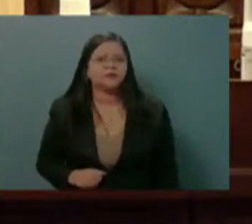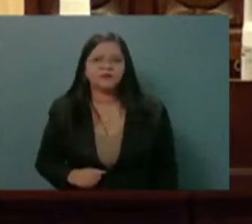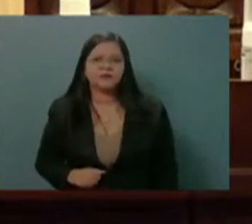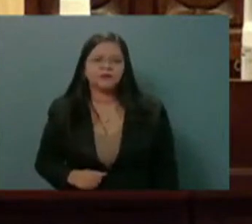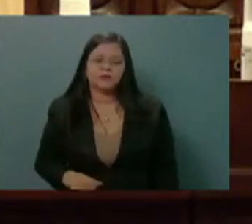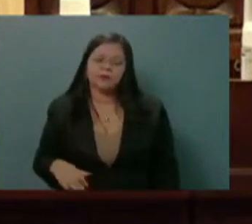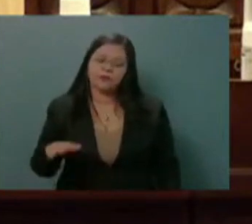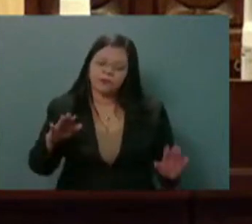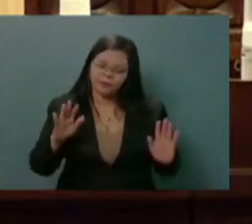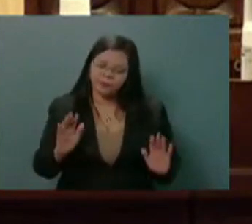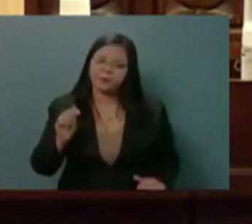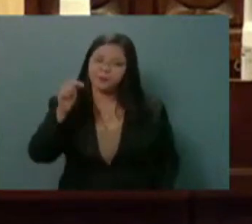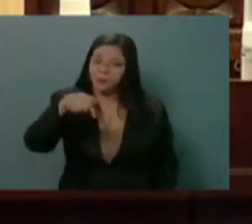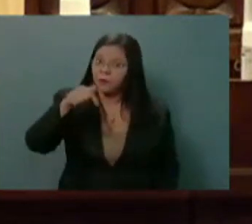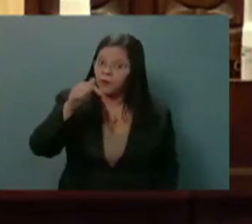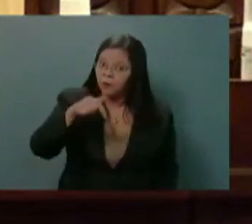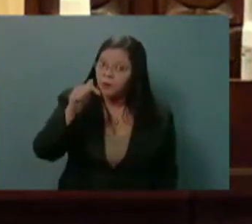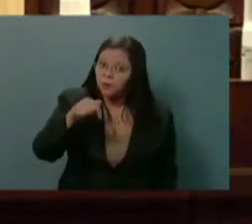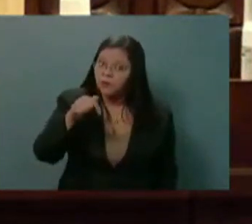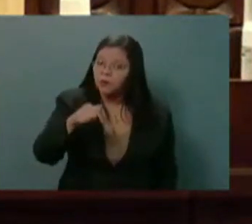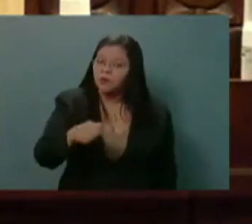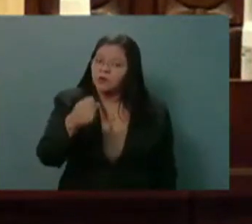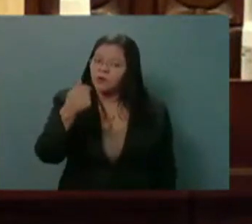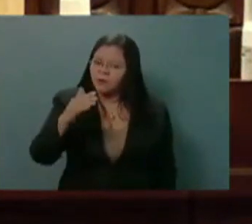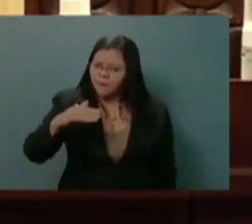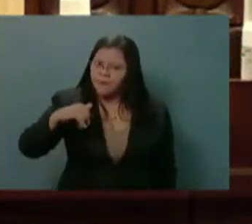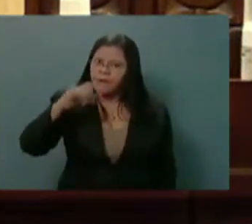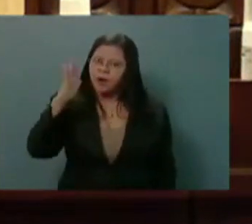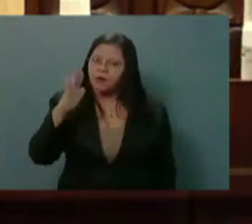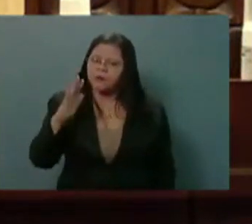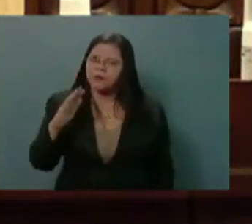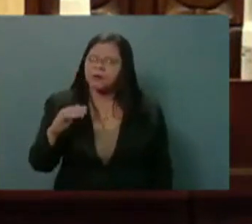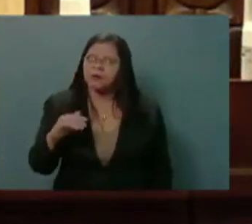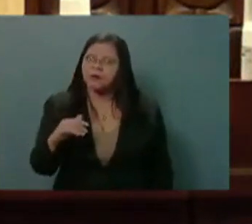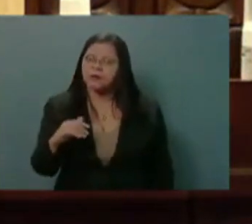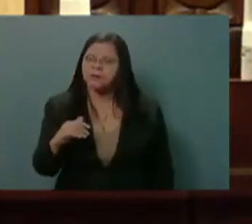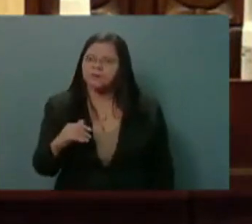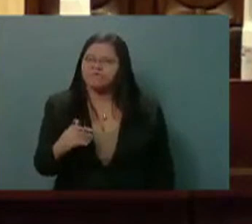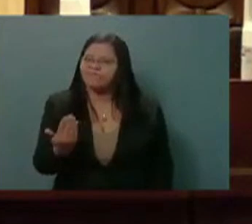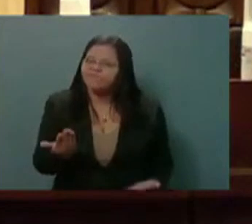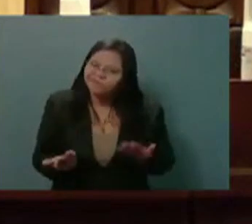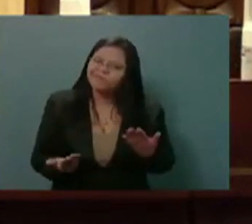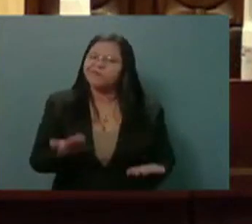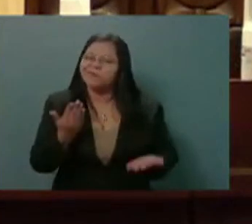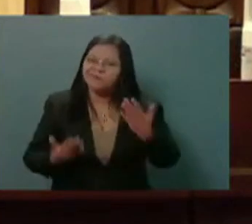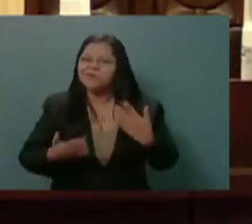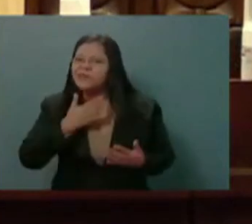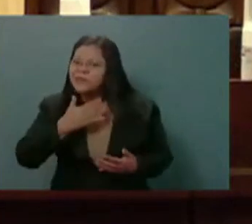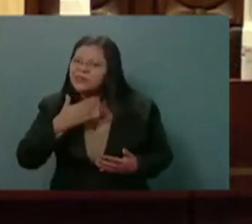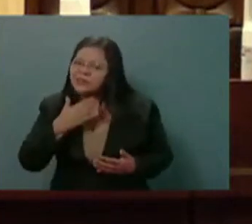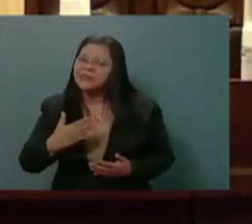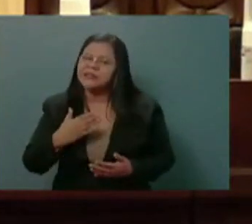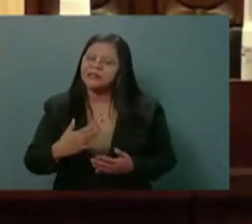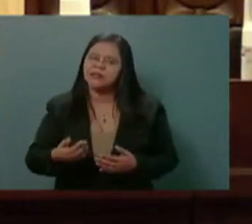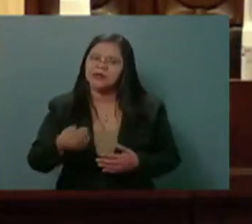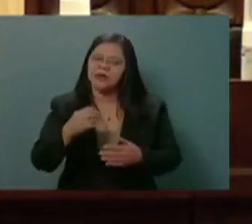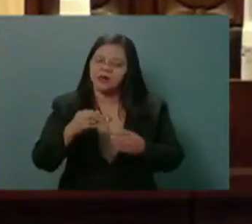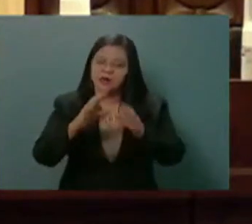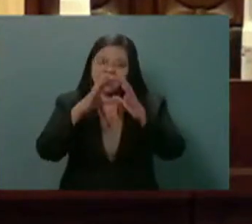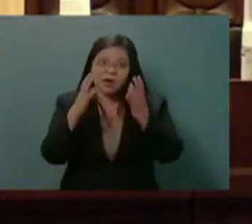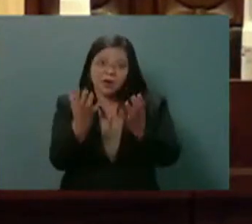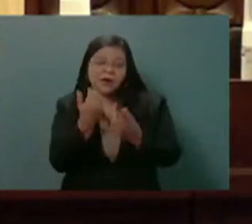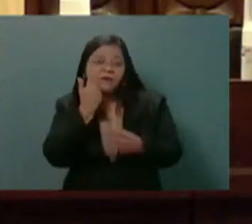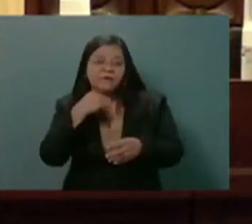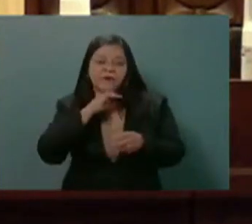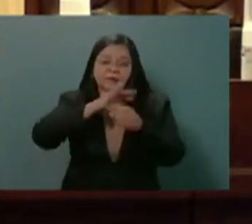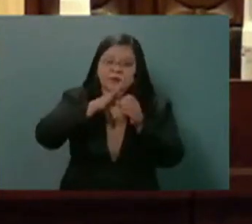Hoy en día se están haciendo cada vez más, se complica un poco más la pandemia, porque